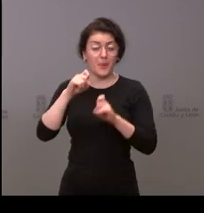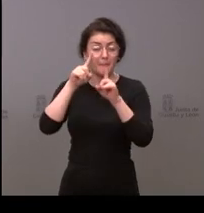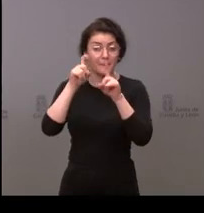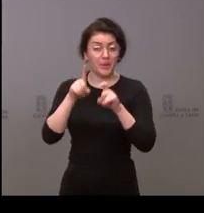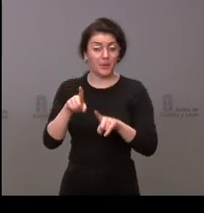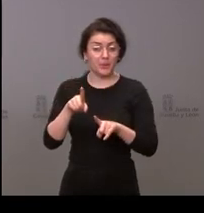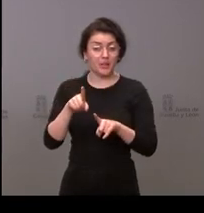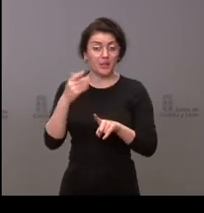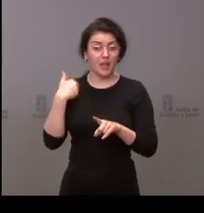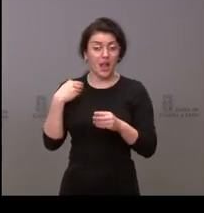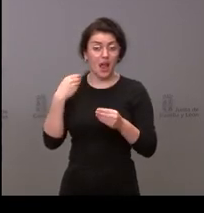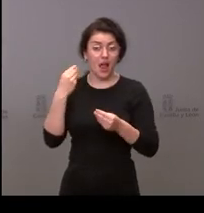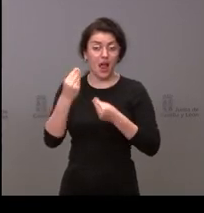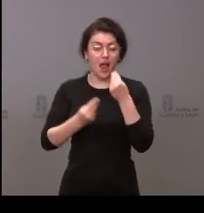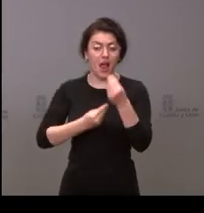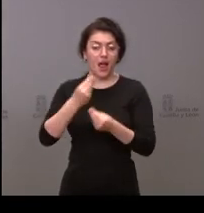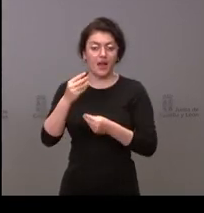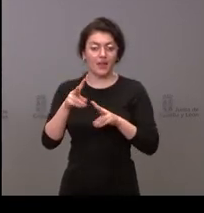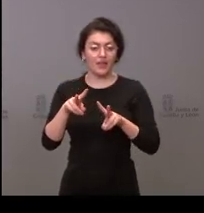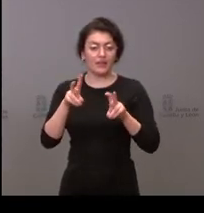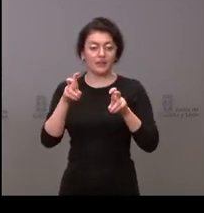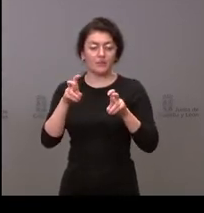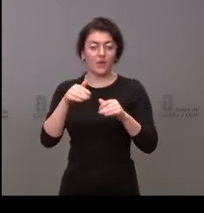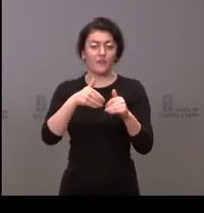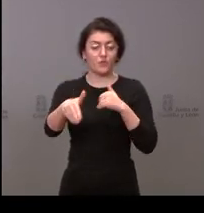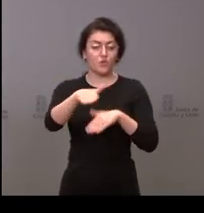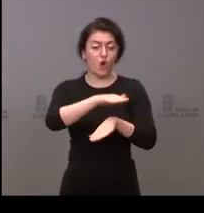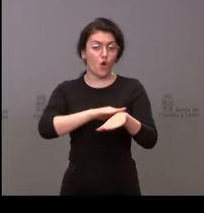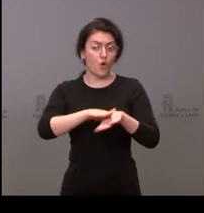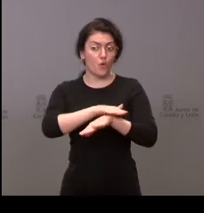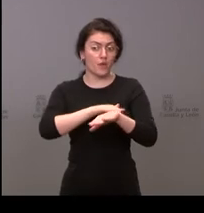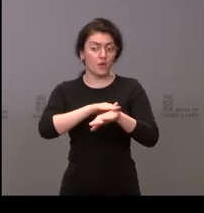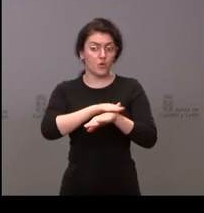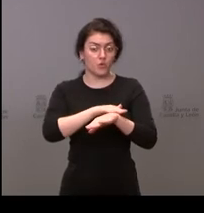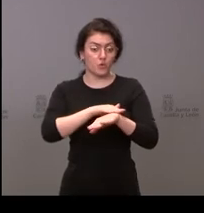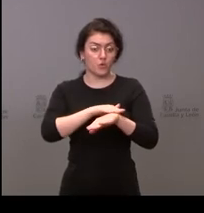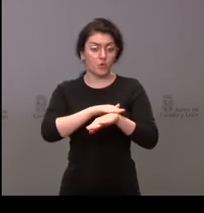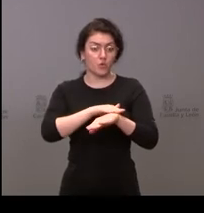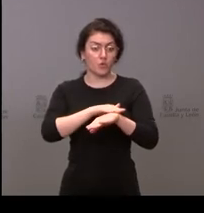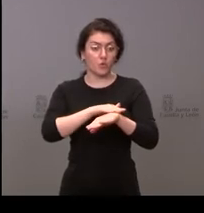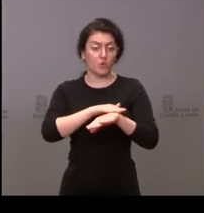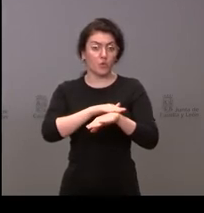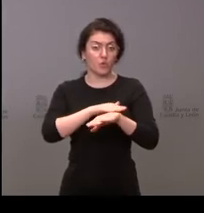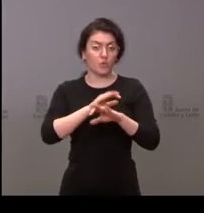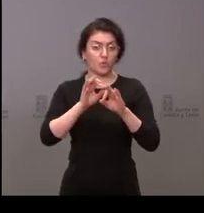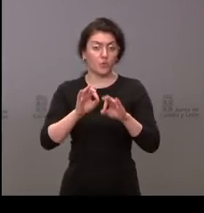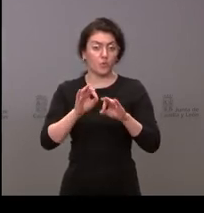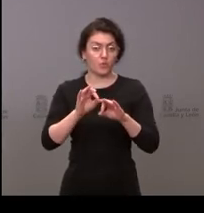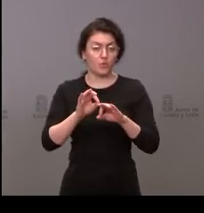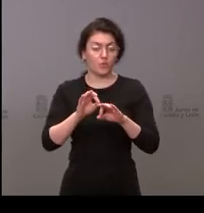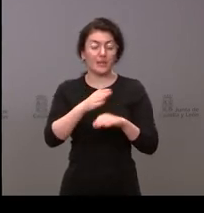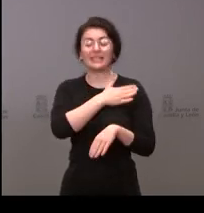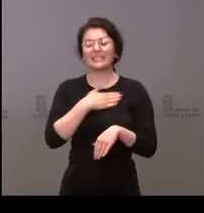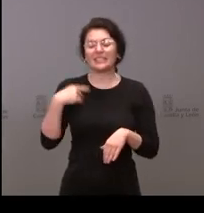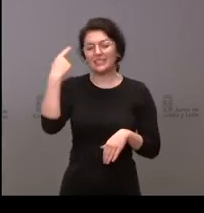de cara a la próxima formación al próximo gobierno y aun criterio que suene de protector ante este quería